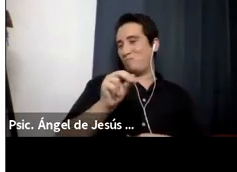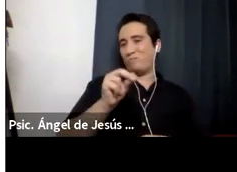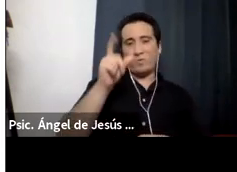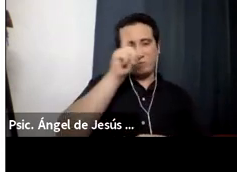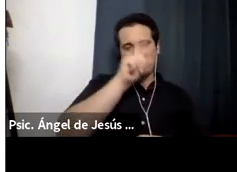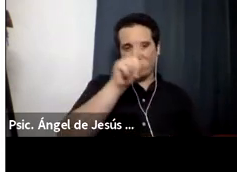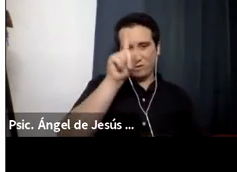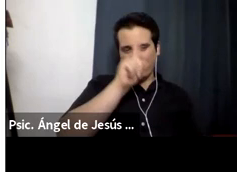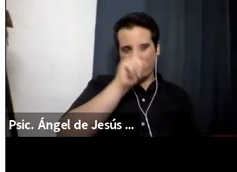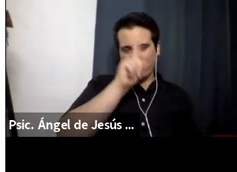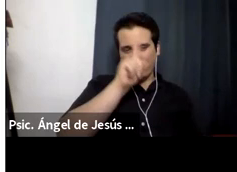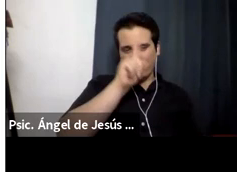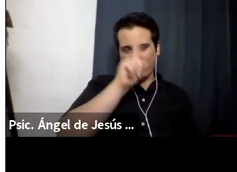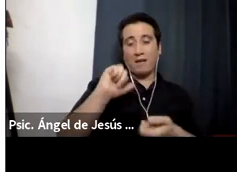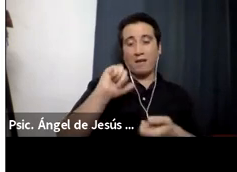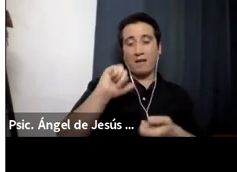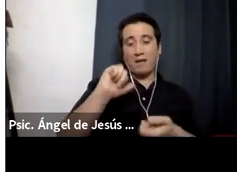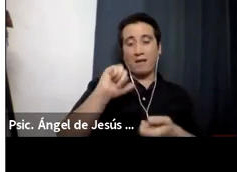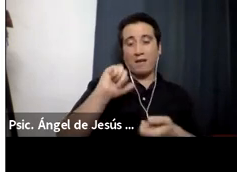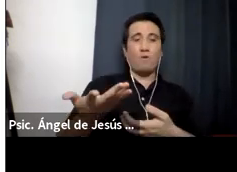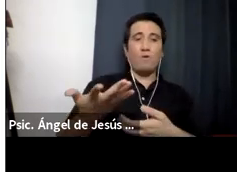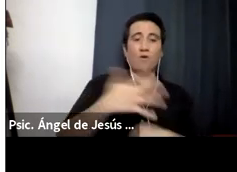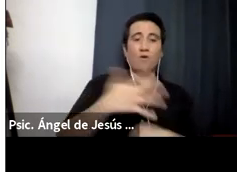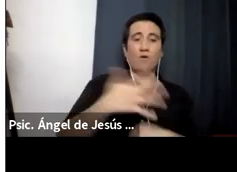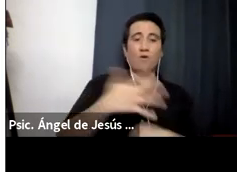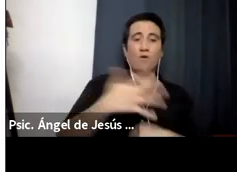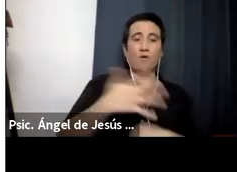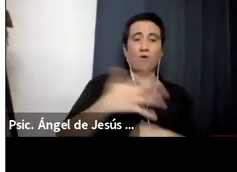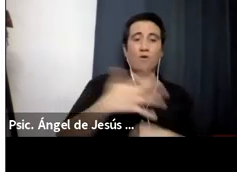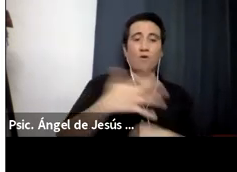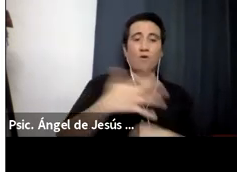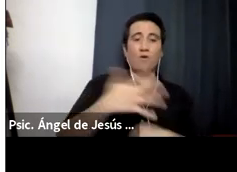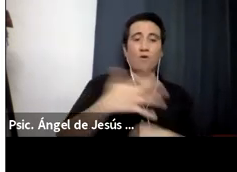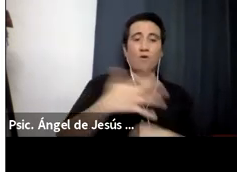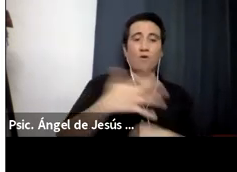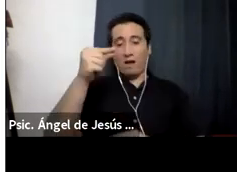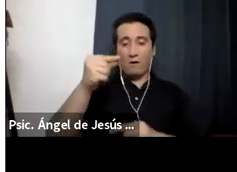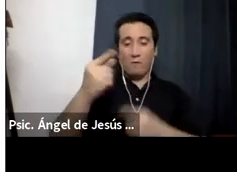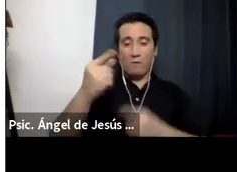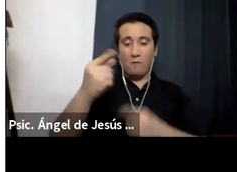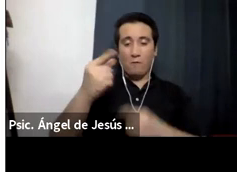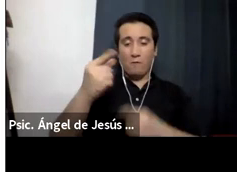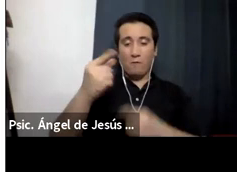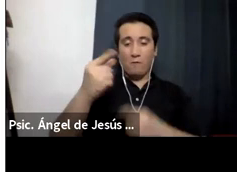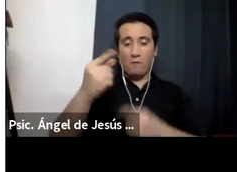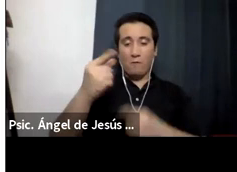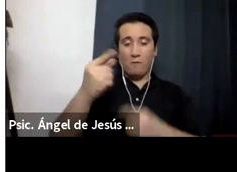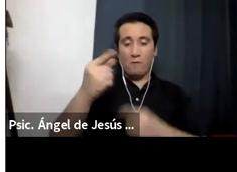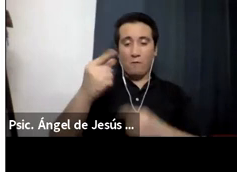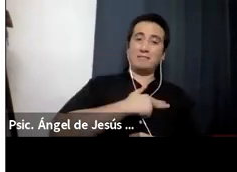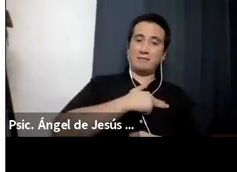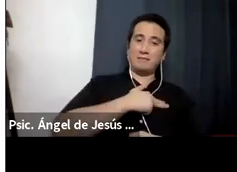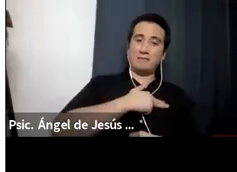si hay algo en el piso, algún clavo, alguna irregularidad en el piso, eso puede lastimar el pie y